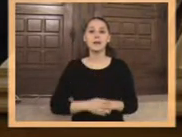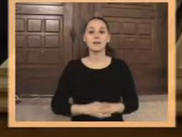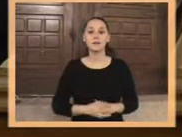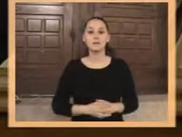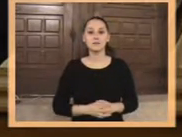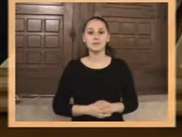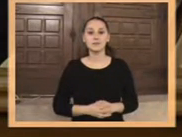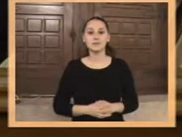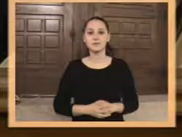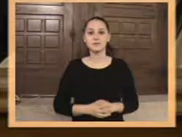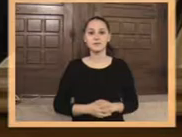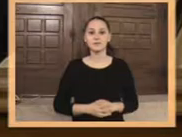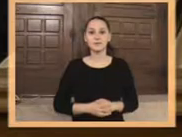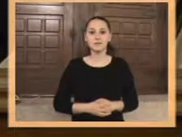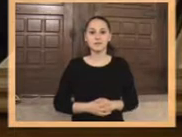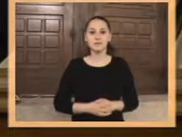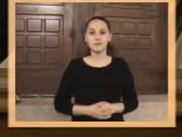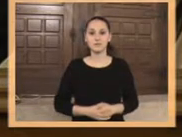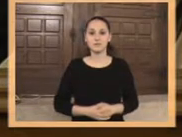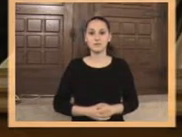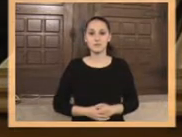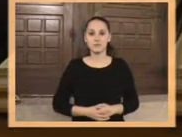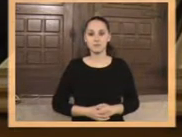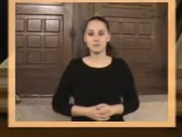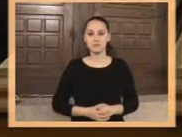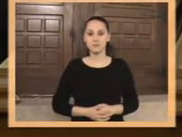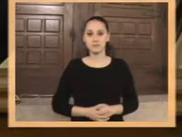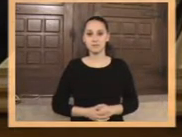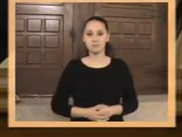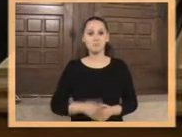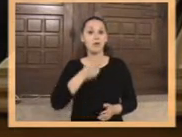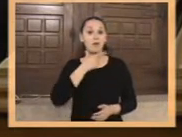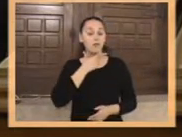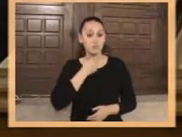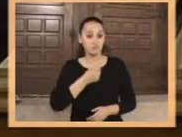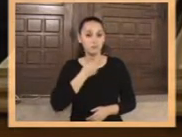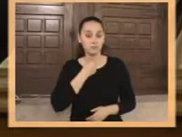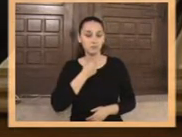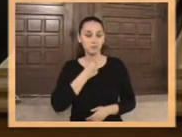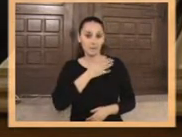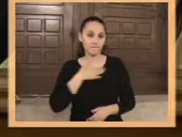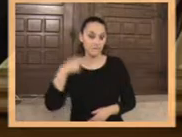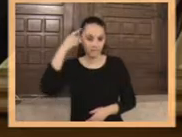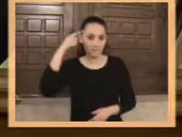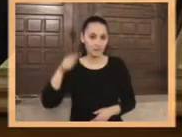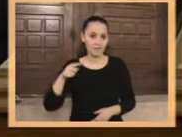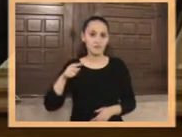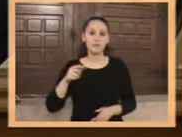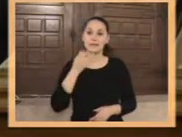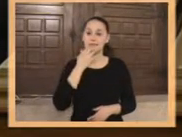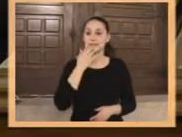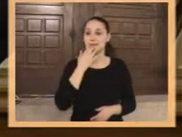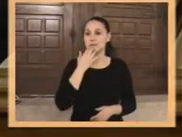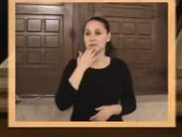la disponibilidad de los medios económicos para el cumplimiento de dicha finalidad. Nos gustaría saber, si pudiera ser, que nos